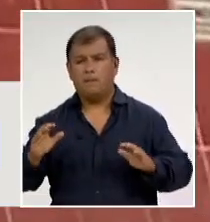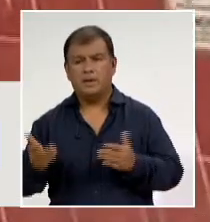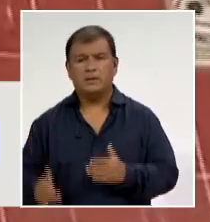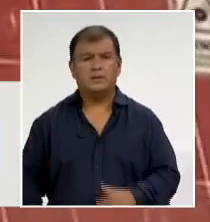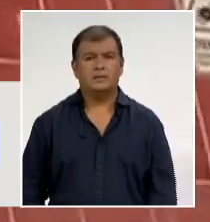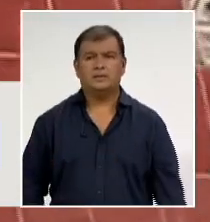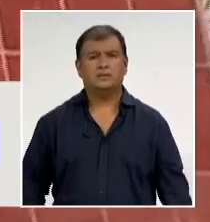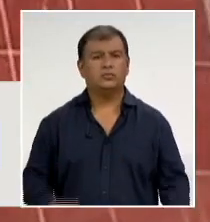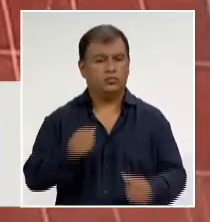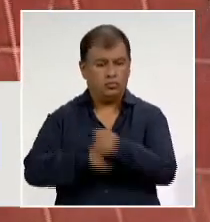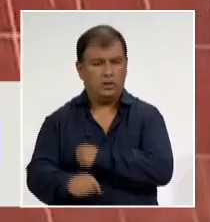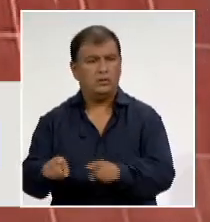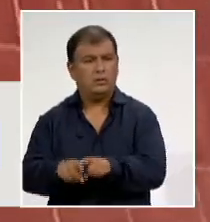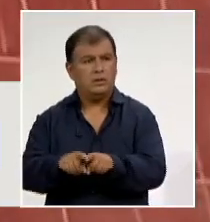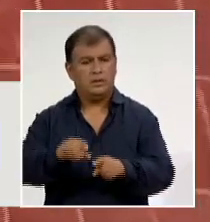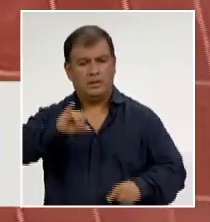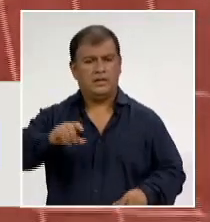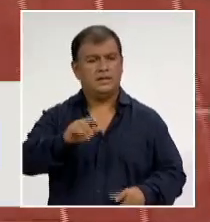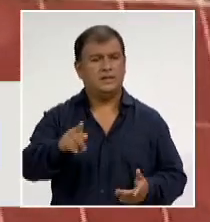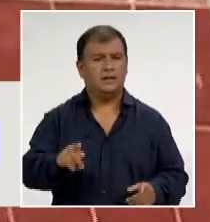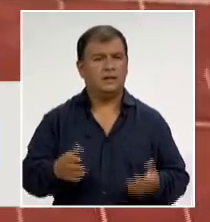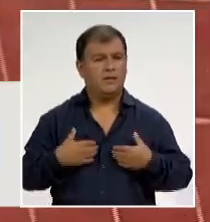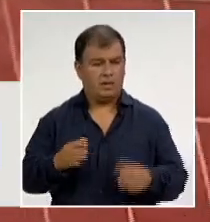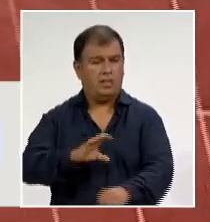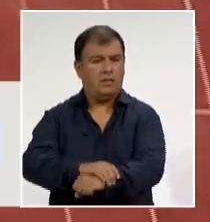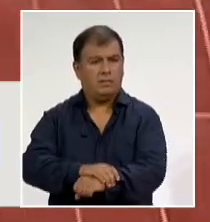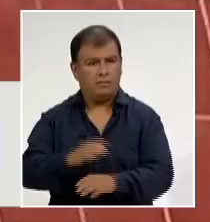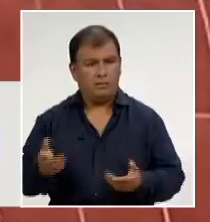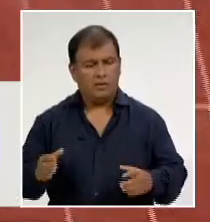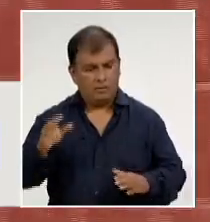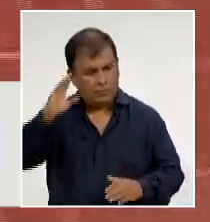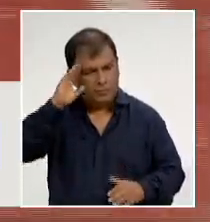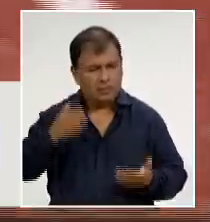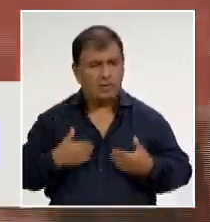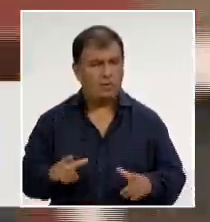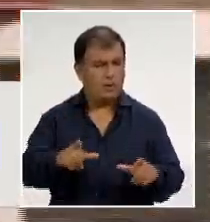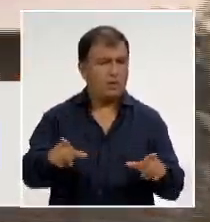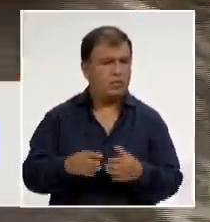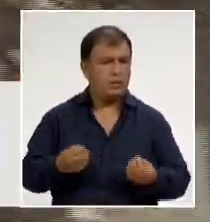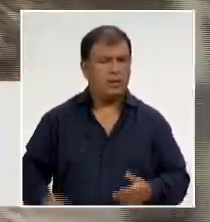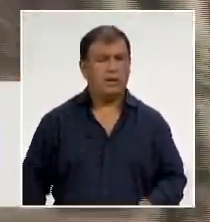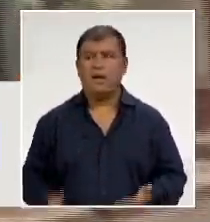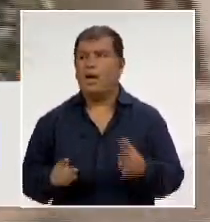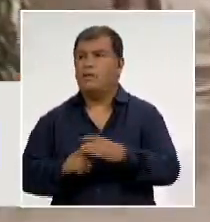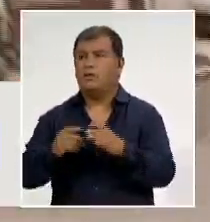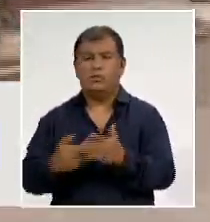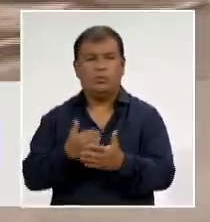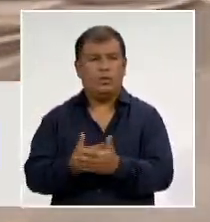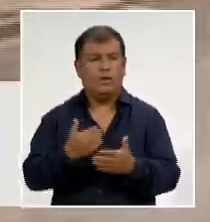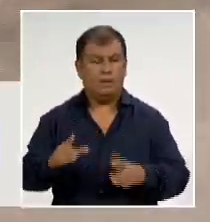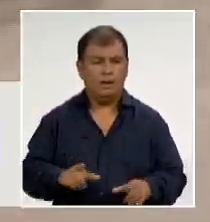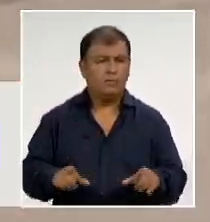a manos de su propio hijo, el señor Jack Mifflin, ahora detenido por la policía. Nos encontramos en este lugar porque van apareciendo nuevas luces para poder explicar